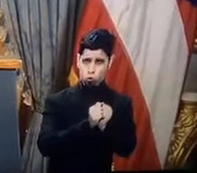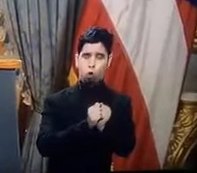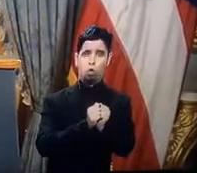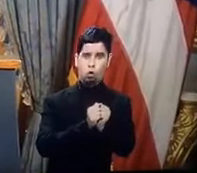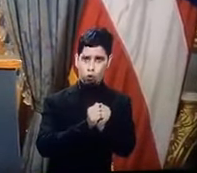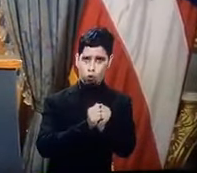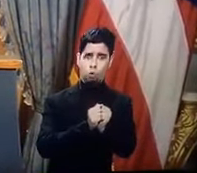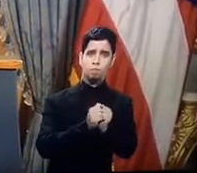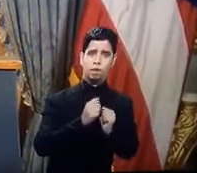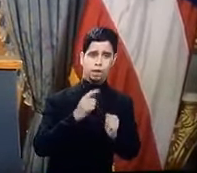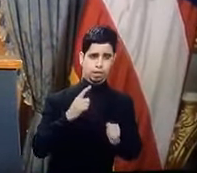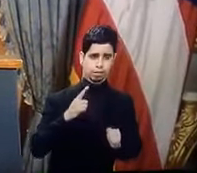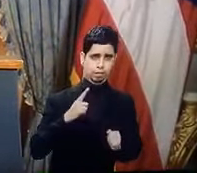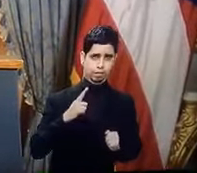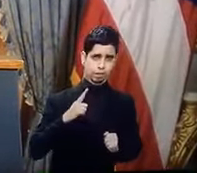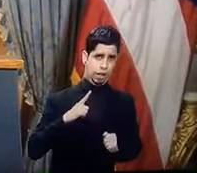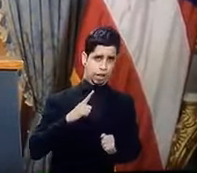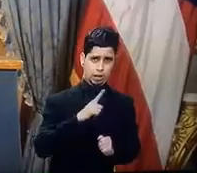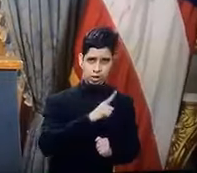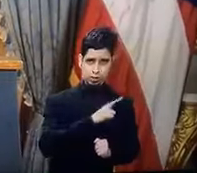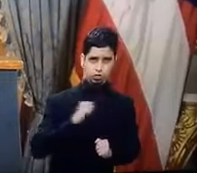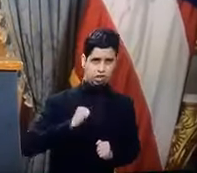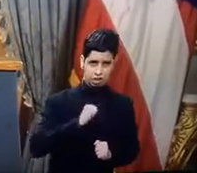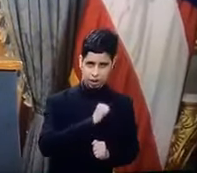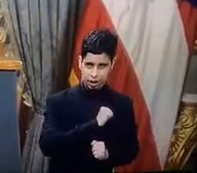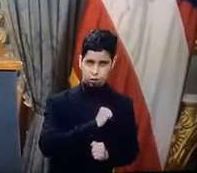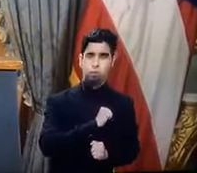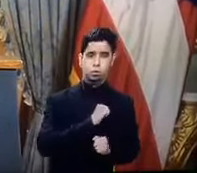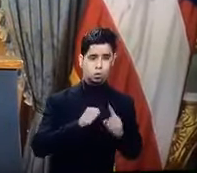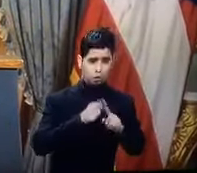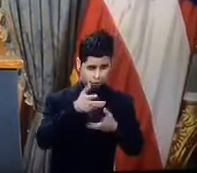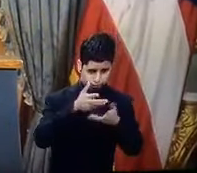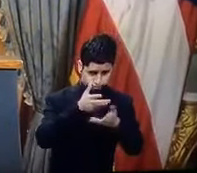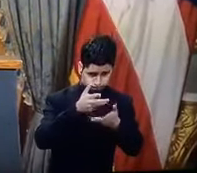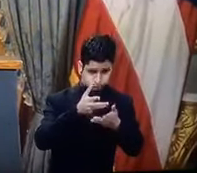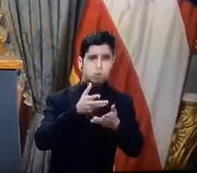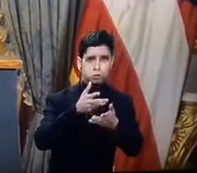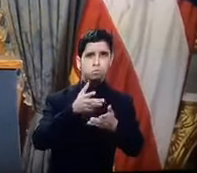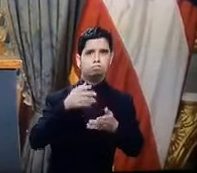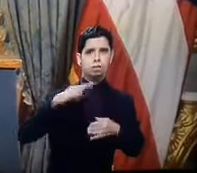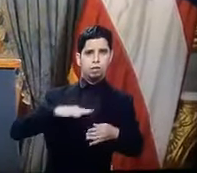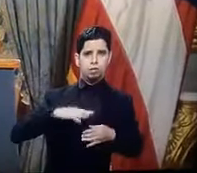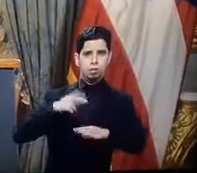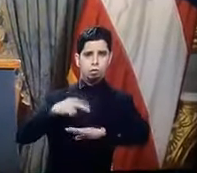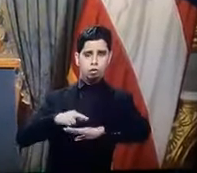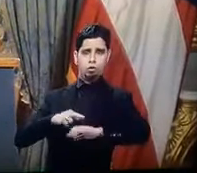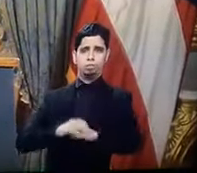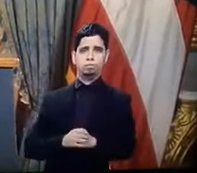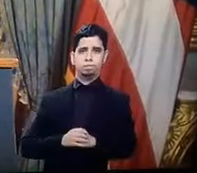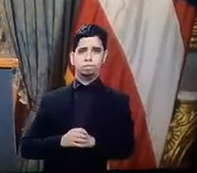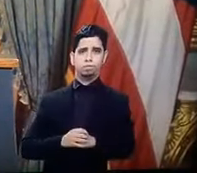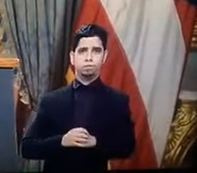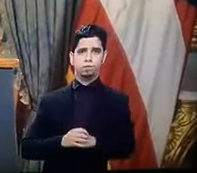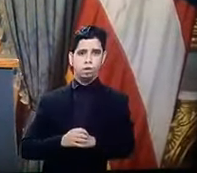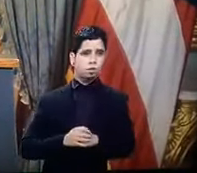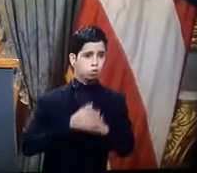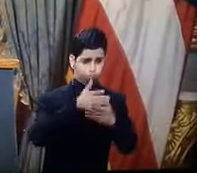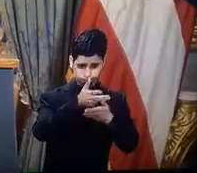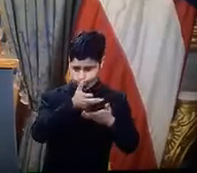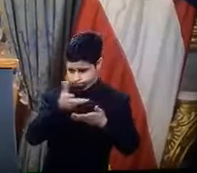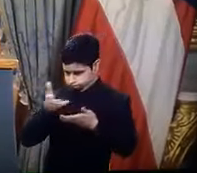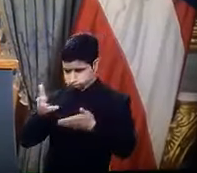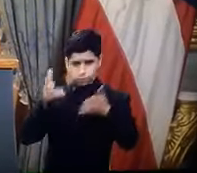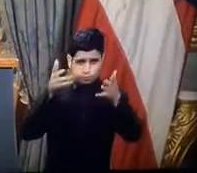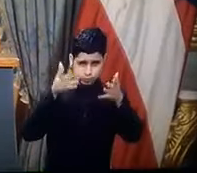cuerpos legislativos para tener un diálogo constructivo por el bien de Puerto Rico. Una vez completada esa